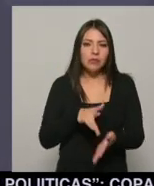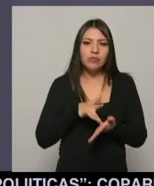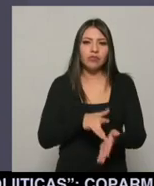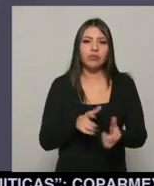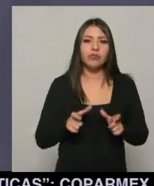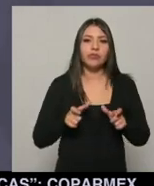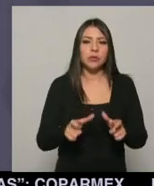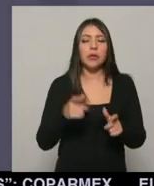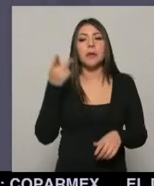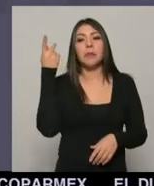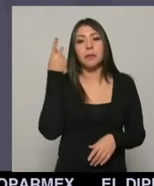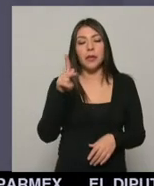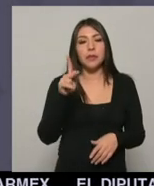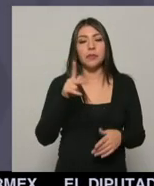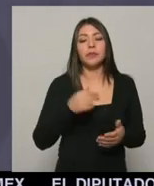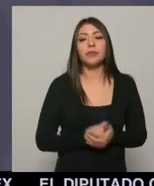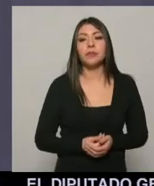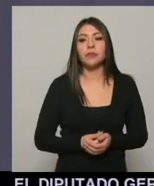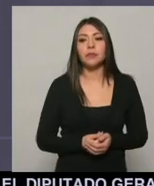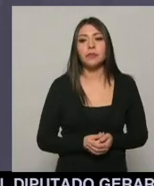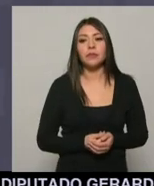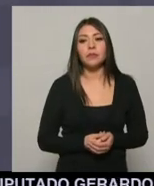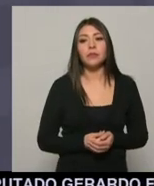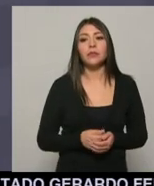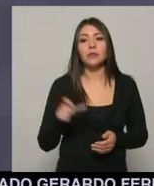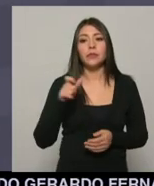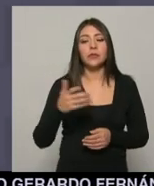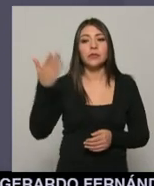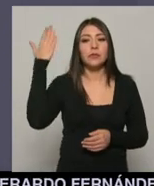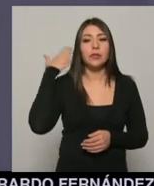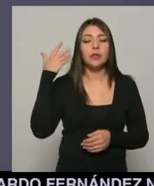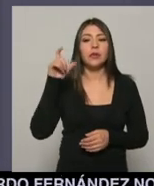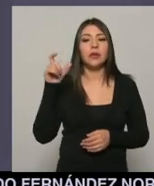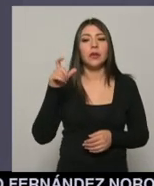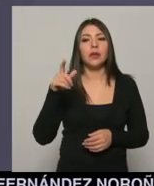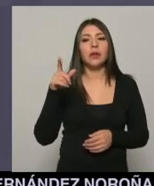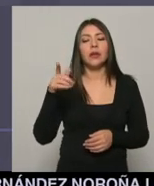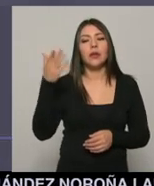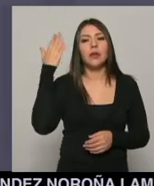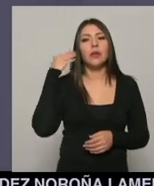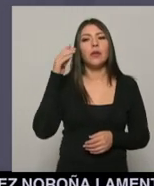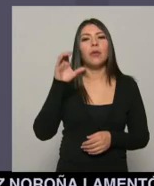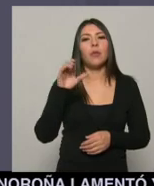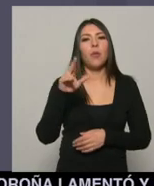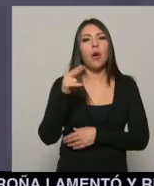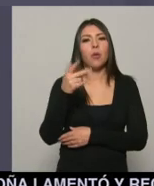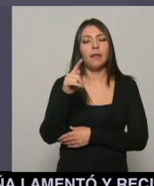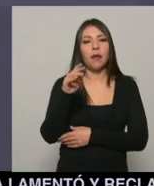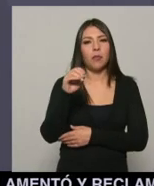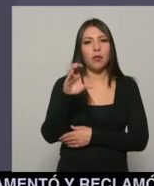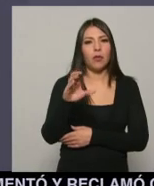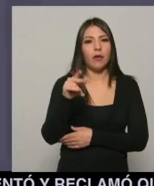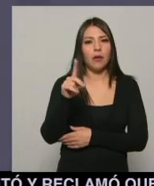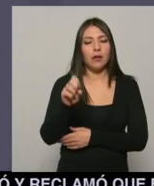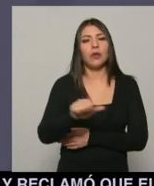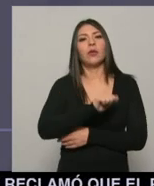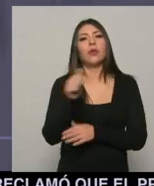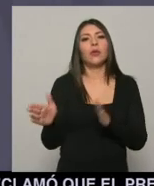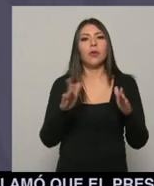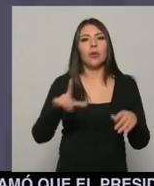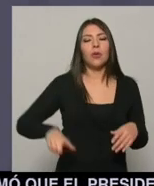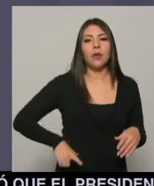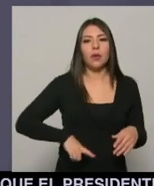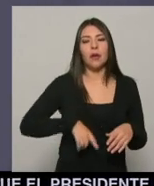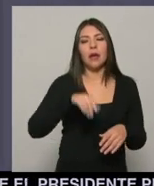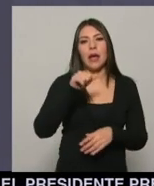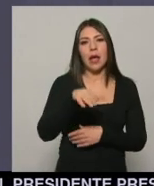embargo, tenemos que decir que se mantuvo durante los gobiernos de Cuauhtémoc Cárdenas, durante el gobierno de Andrés Manuel López Obrador